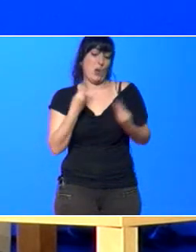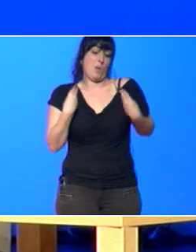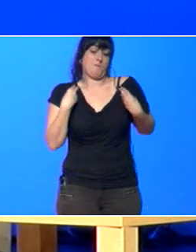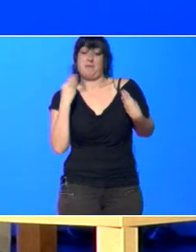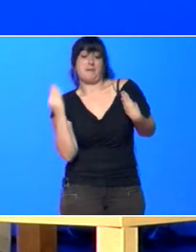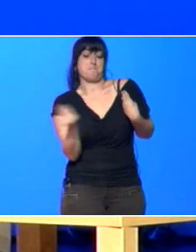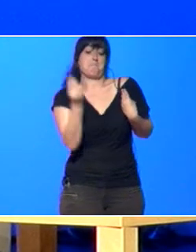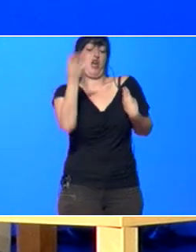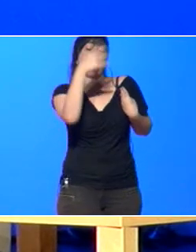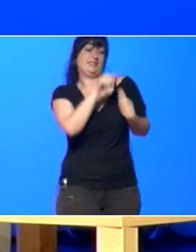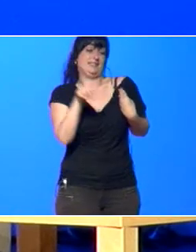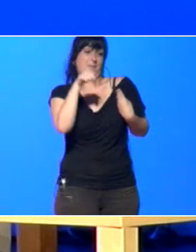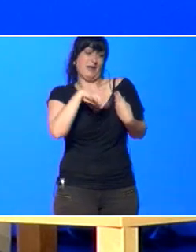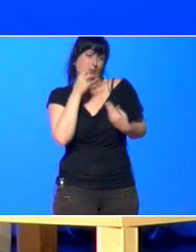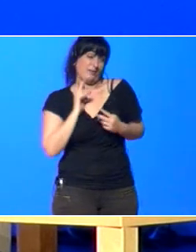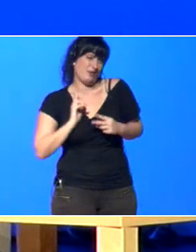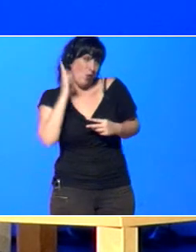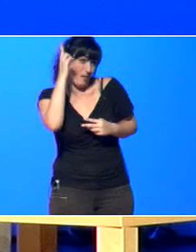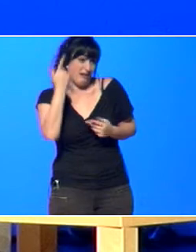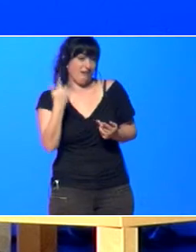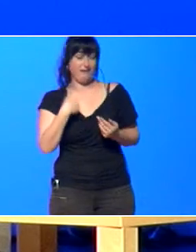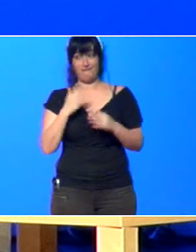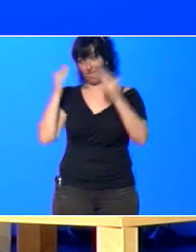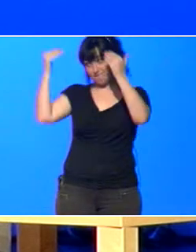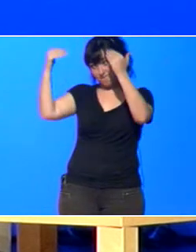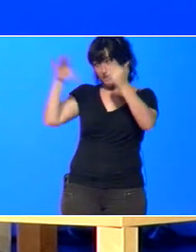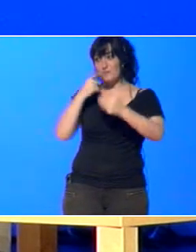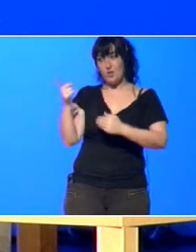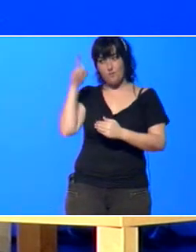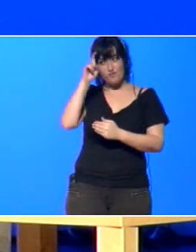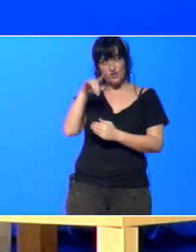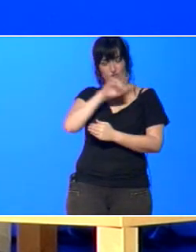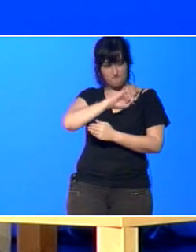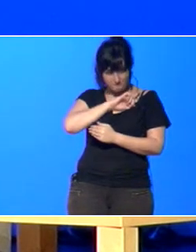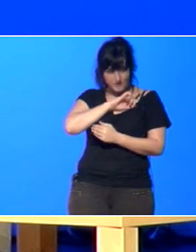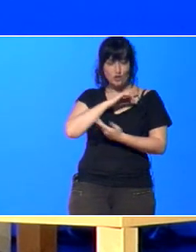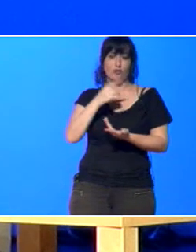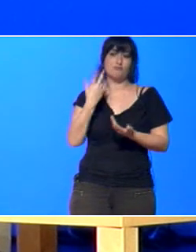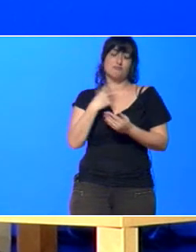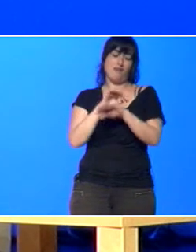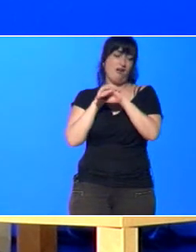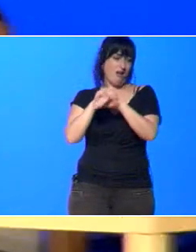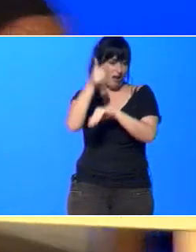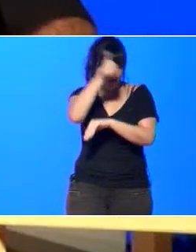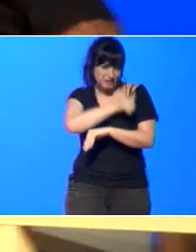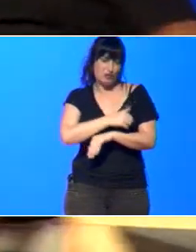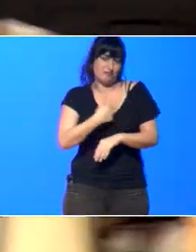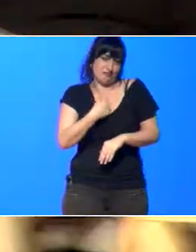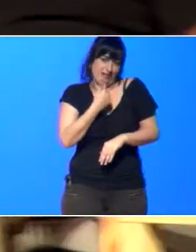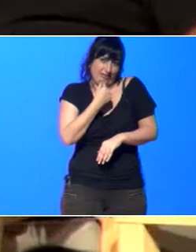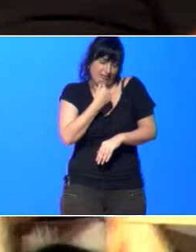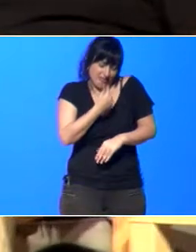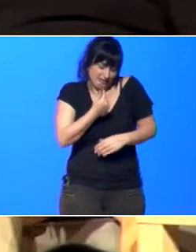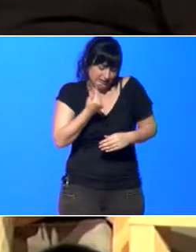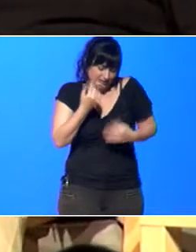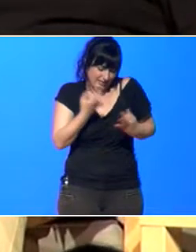hacer un reconocimiento público porque ha sido mi maestro, es mi amigo, y me parece que bueno, que teníamos que decirlo. Entonces, yo estoy seguro